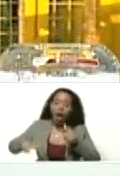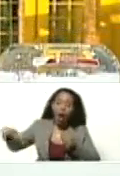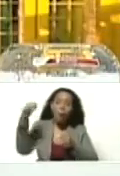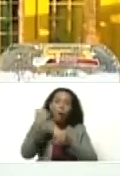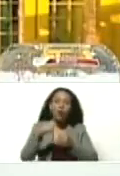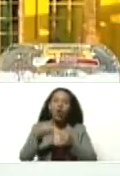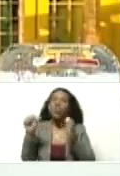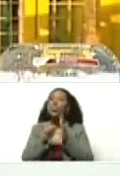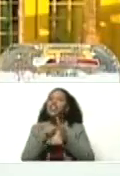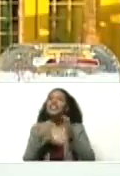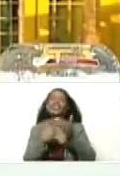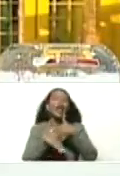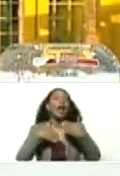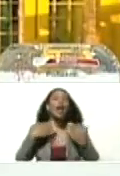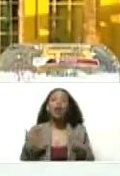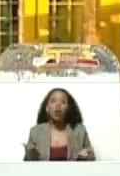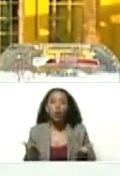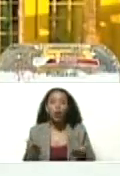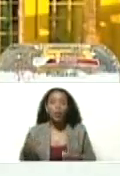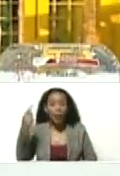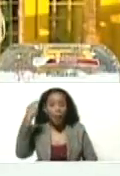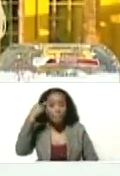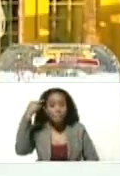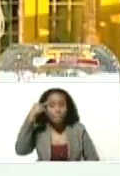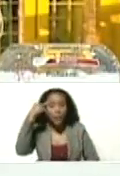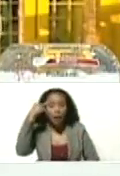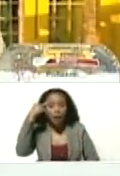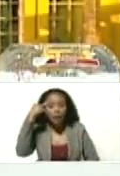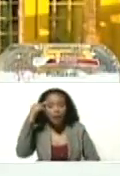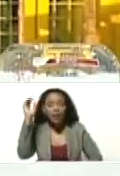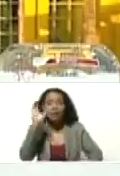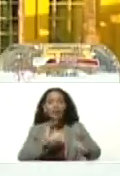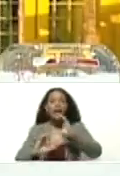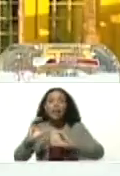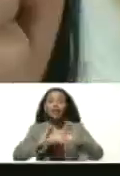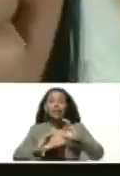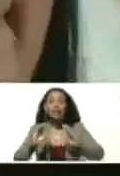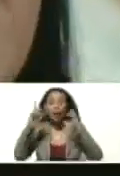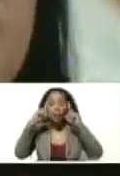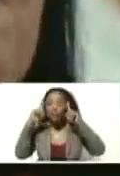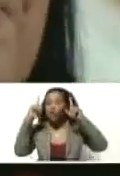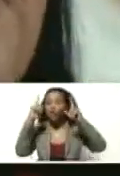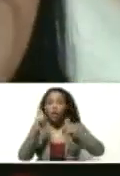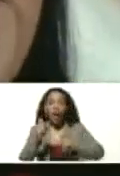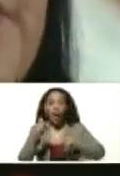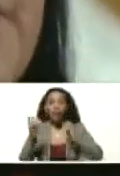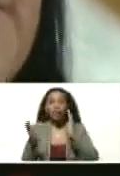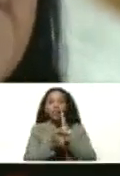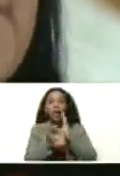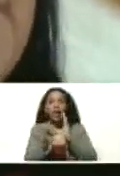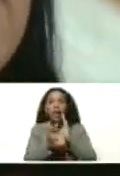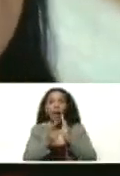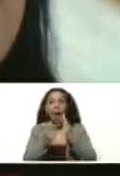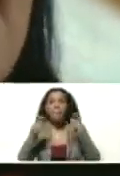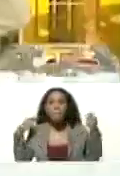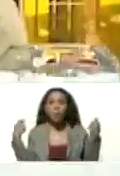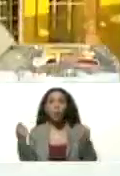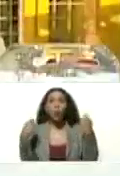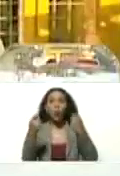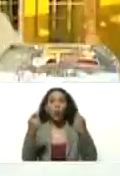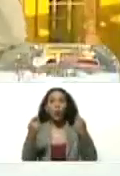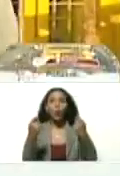dónde salieron? De la mente, de la ciencia, del conocimiento, de la técnica, de la innovación y